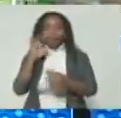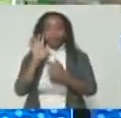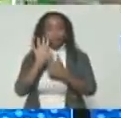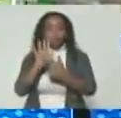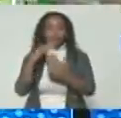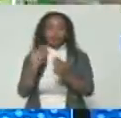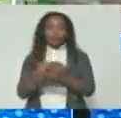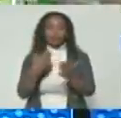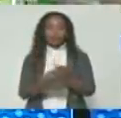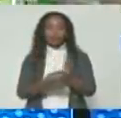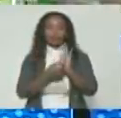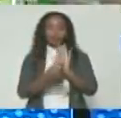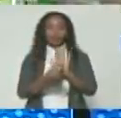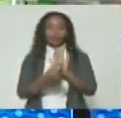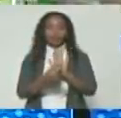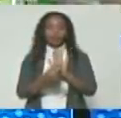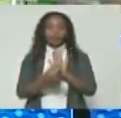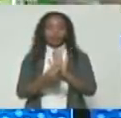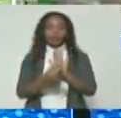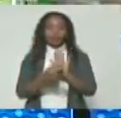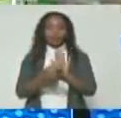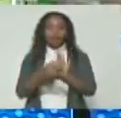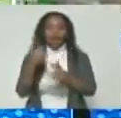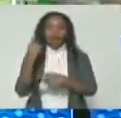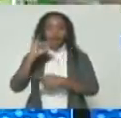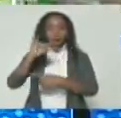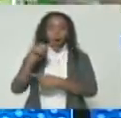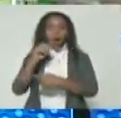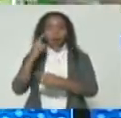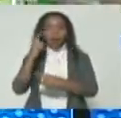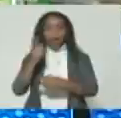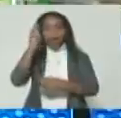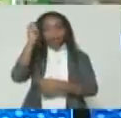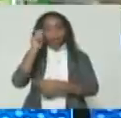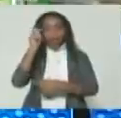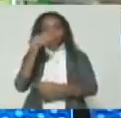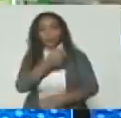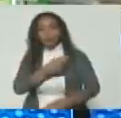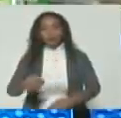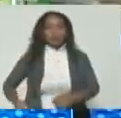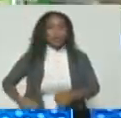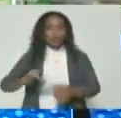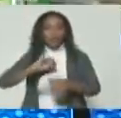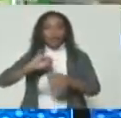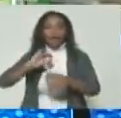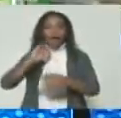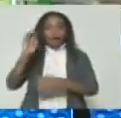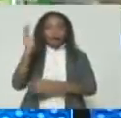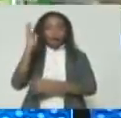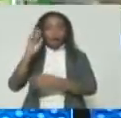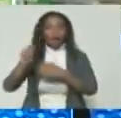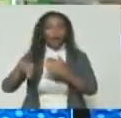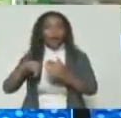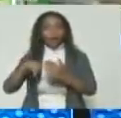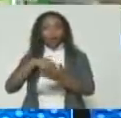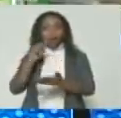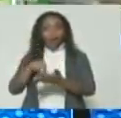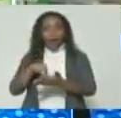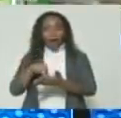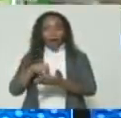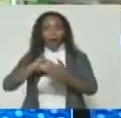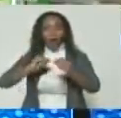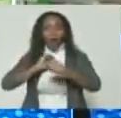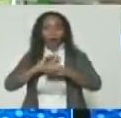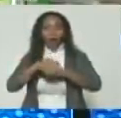las pruebas. Parte de las pruebas mostró el diputado presidente de la Asamblea Nacional. Hay muchas más.